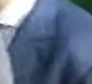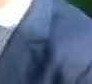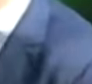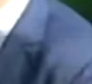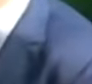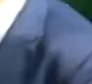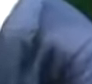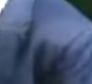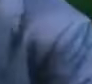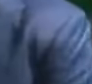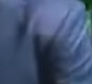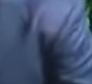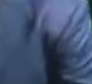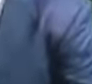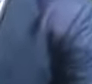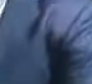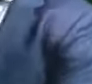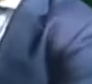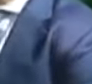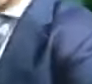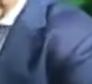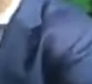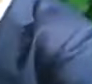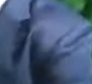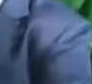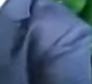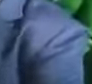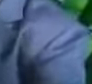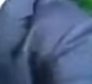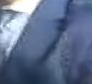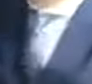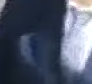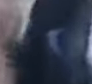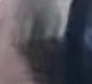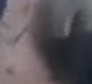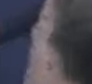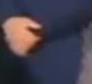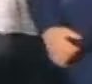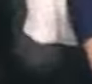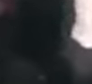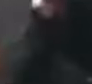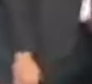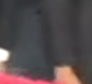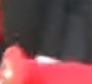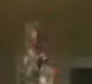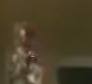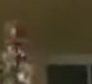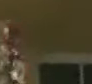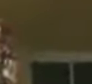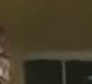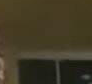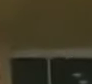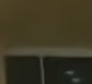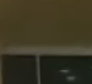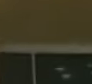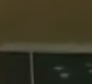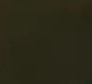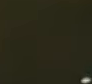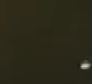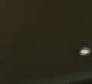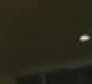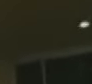Venezuela, Nicolás Maduro, conversando con algunas personalidades presentes el día de hoy en este escenario, donde, bueno,